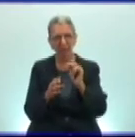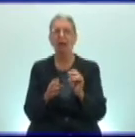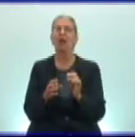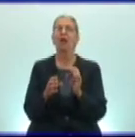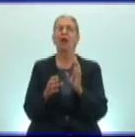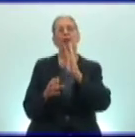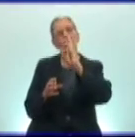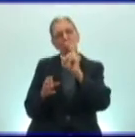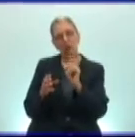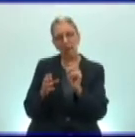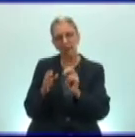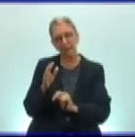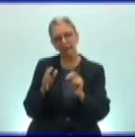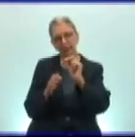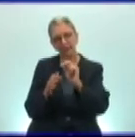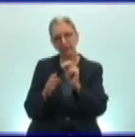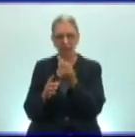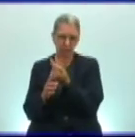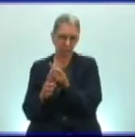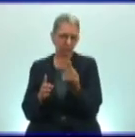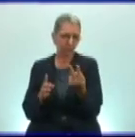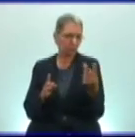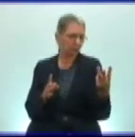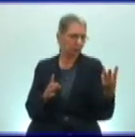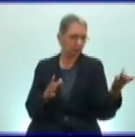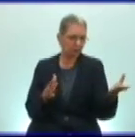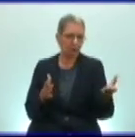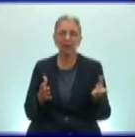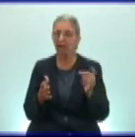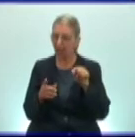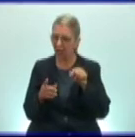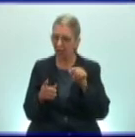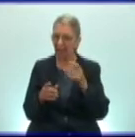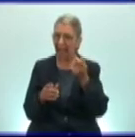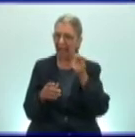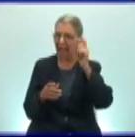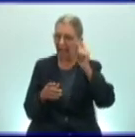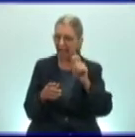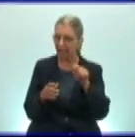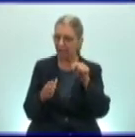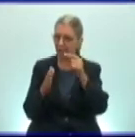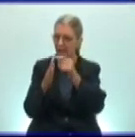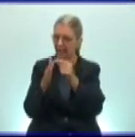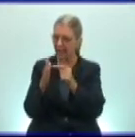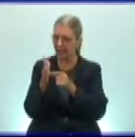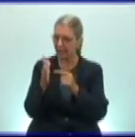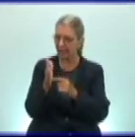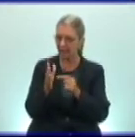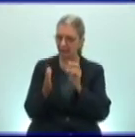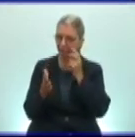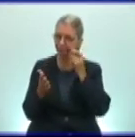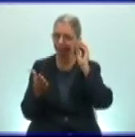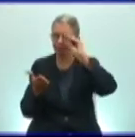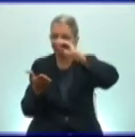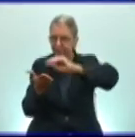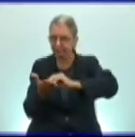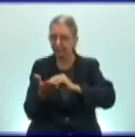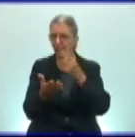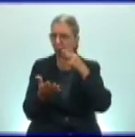niveles de energía tiene el átomo del elemento que estamos ubicando o buscando en la tabla